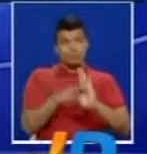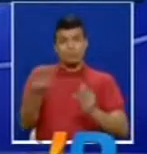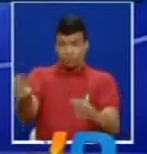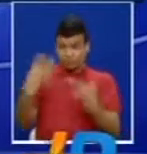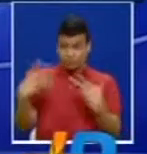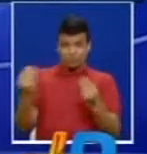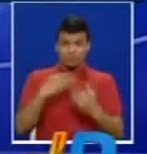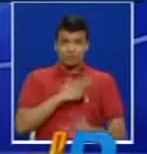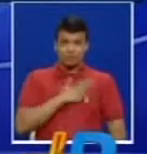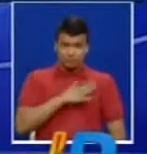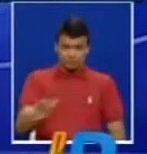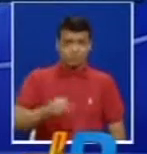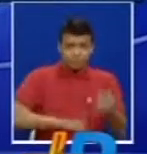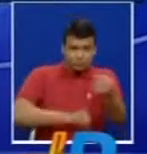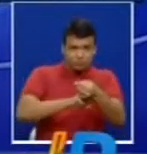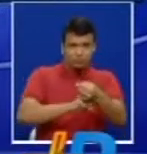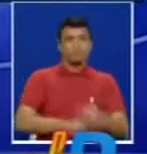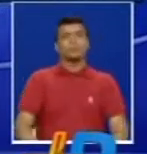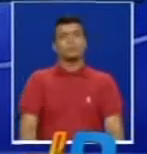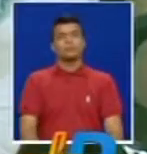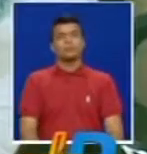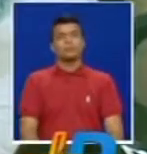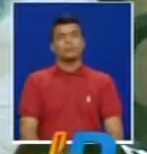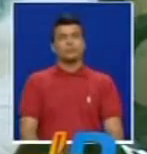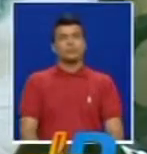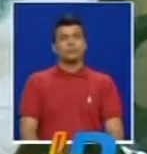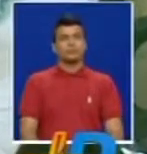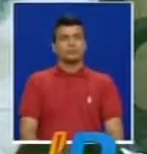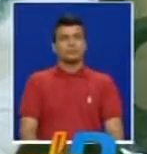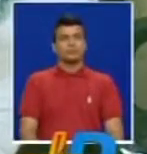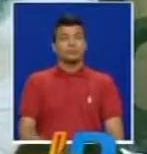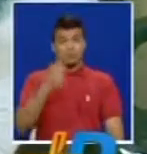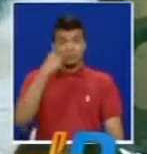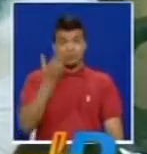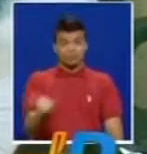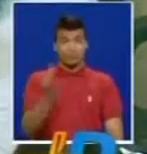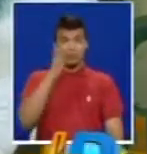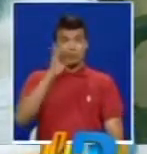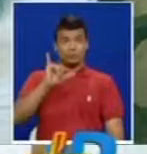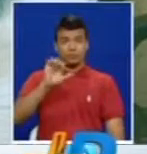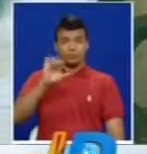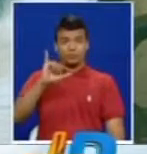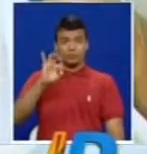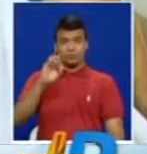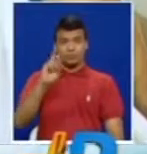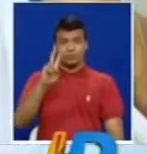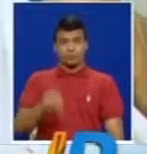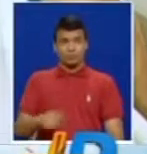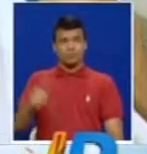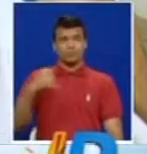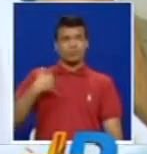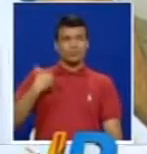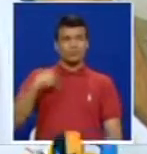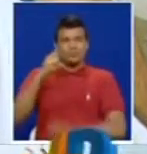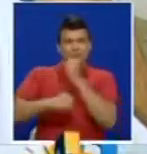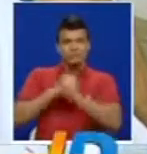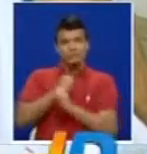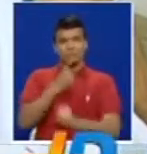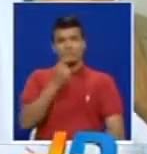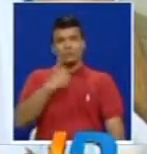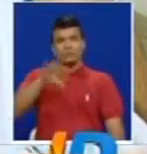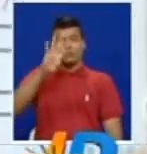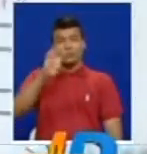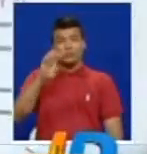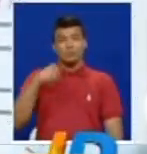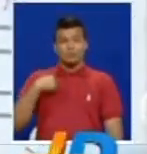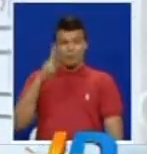donaciones contribuyan a superar esta crisis. Así se encuentra Jason Steven Cerquera Gómez, el joven de 19 años herido con arma